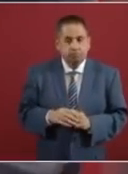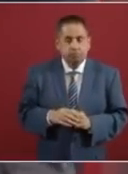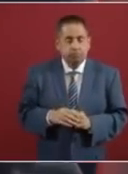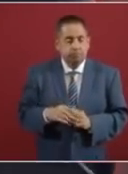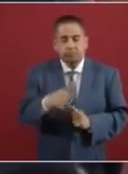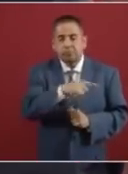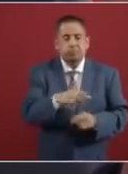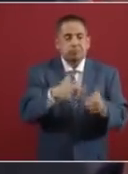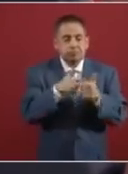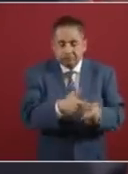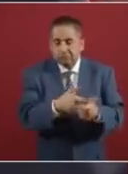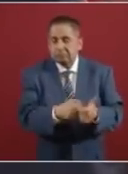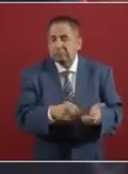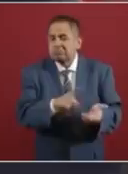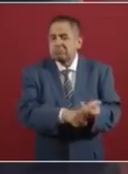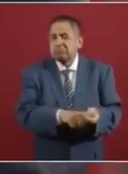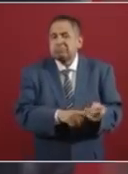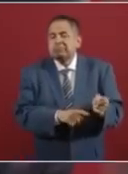seguir